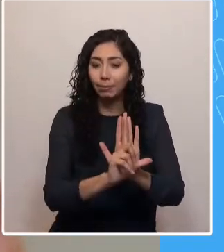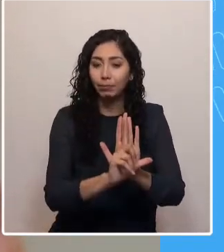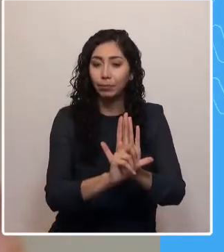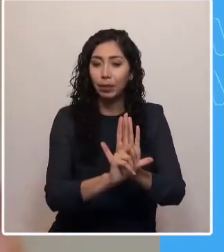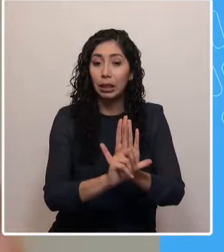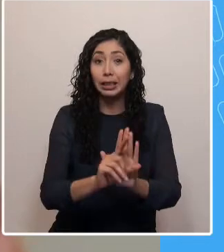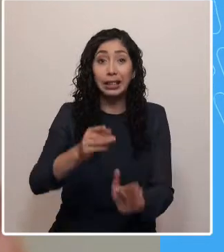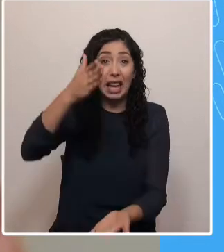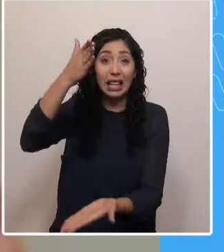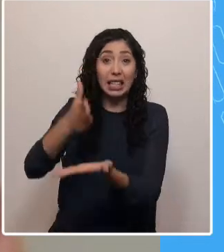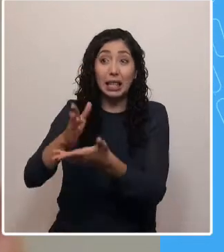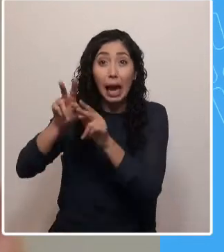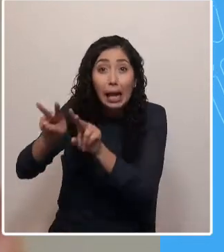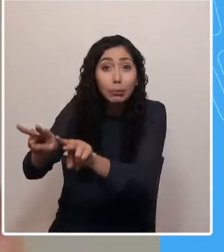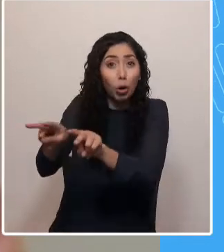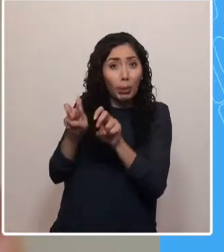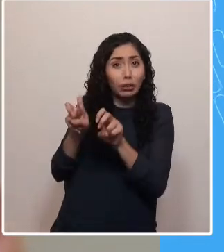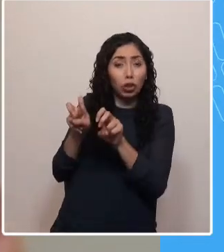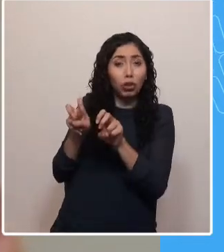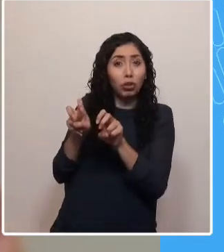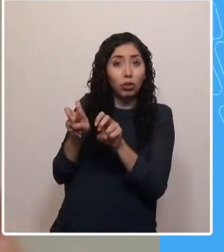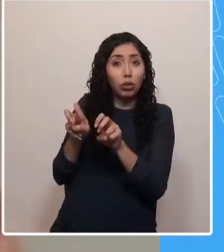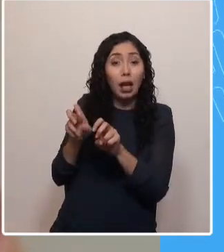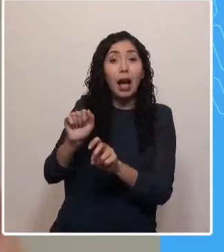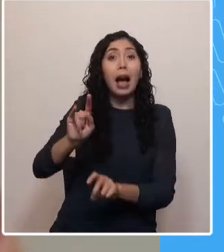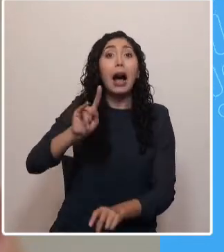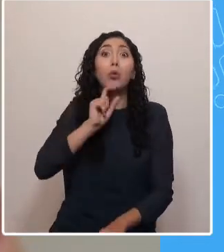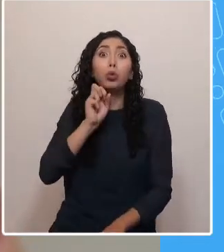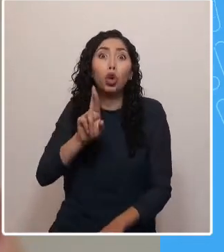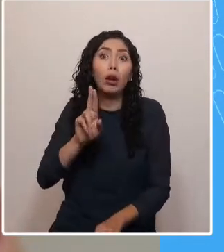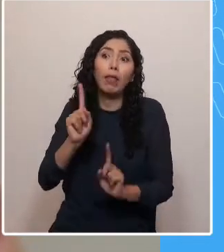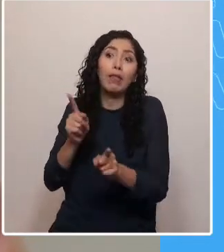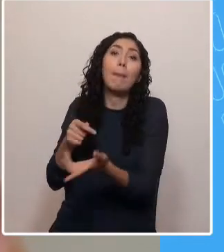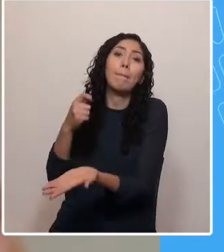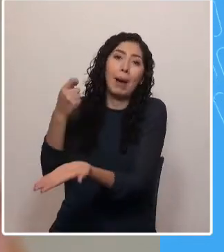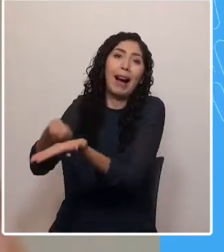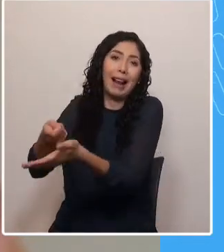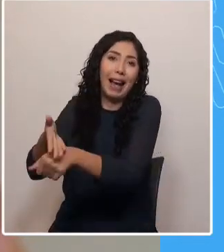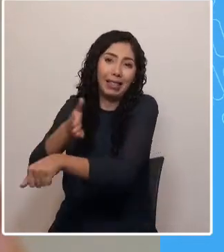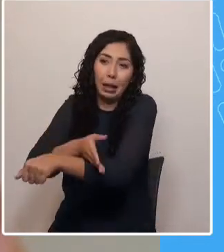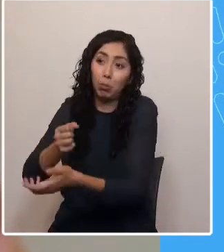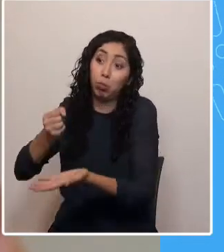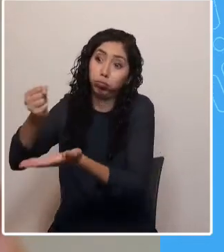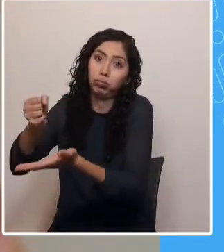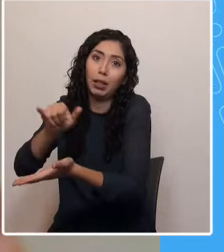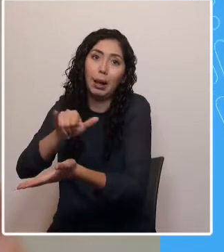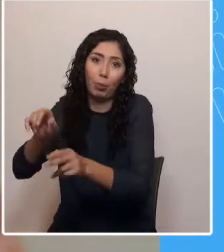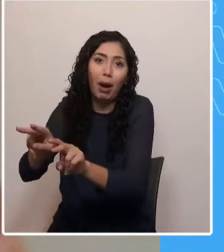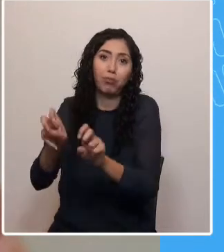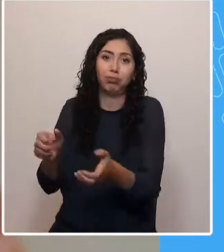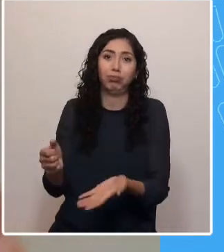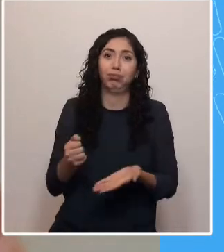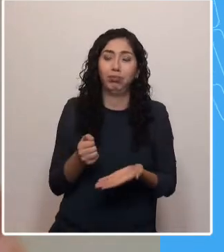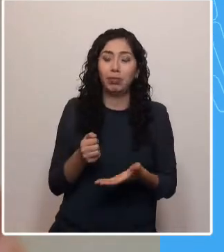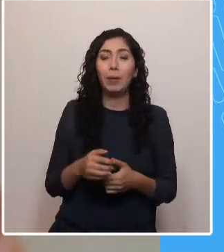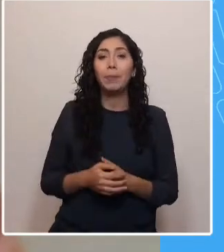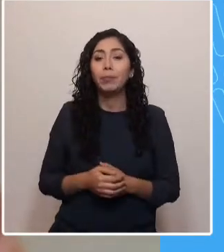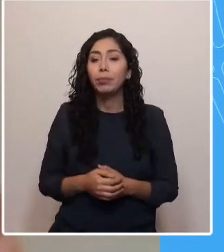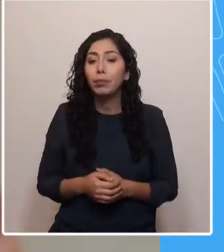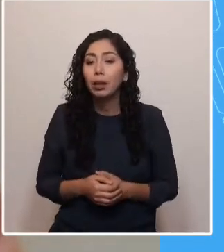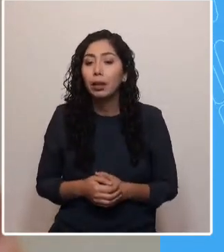expropiación, se dará al autor o inventor la indemnización competente. Coetáneo con el año 1925, el